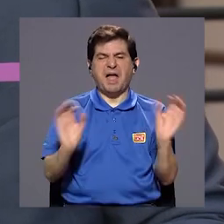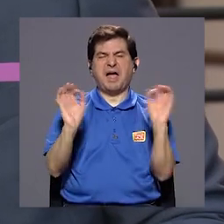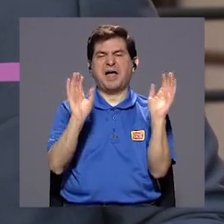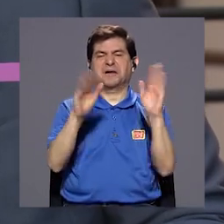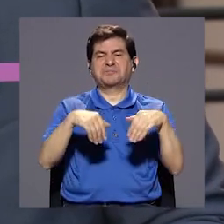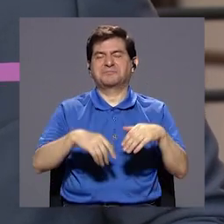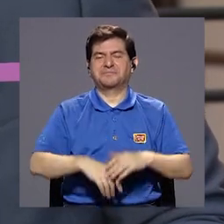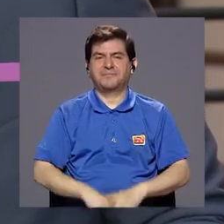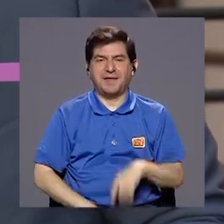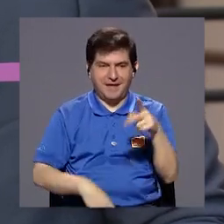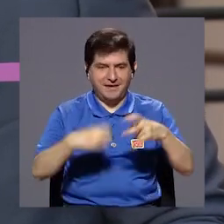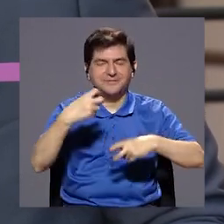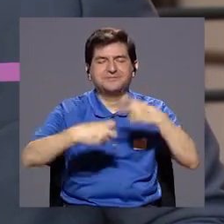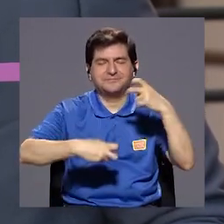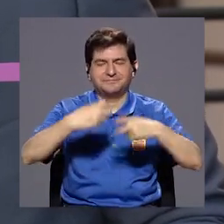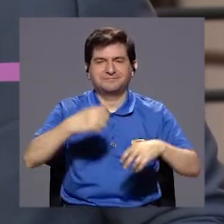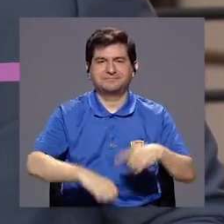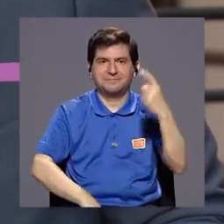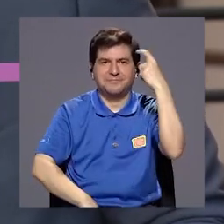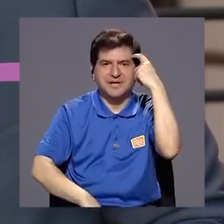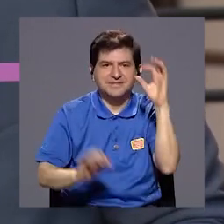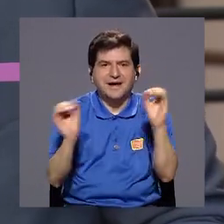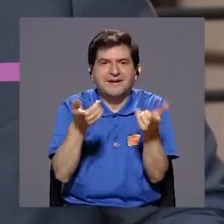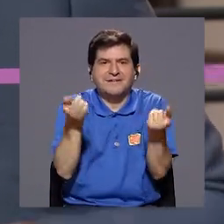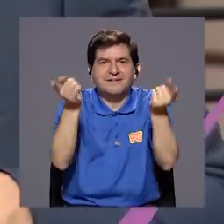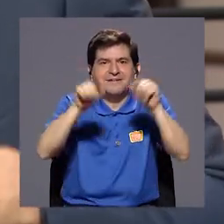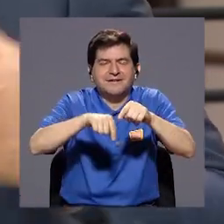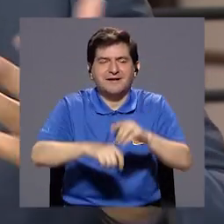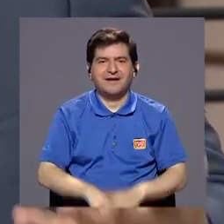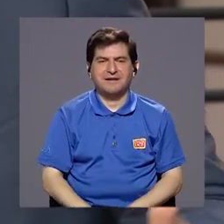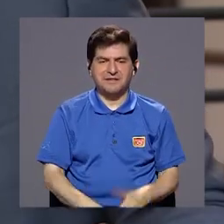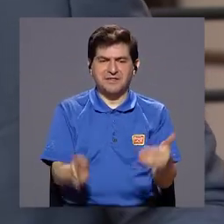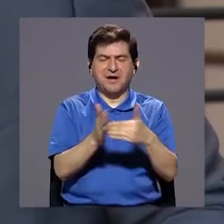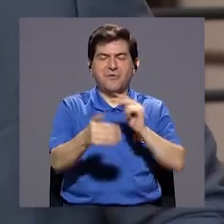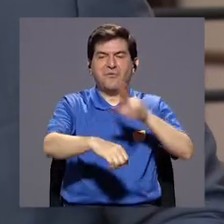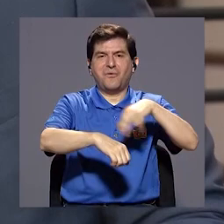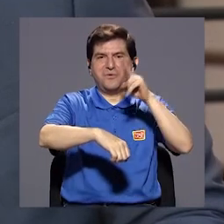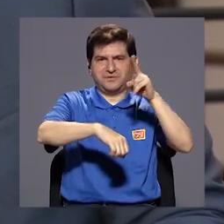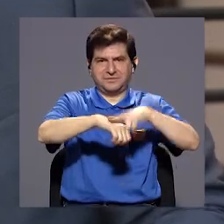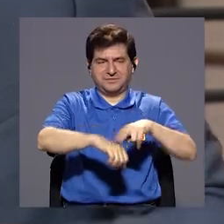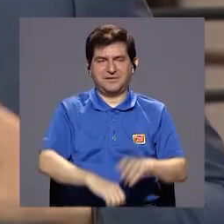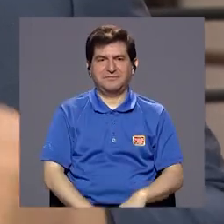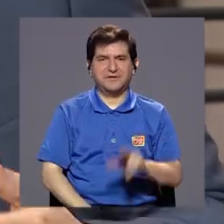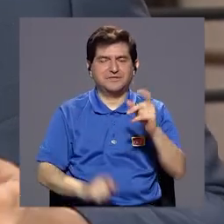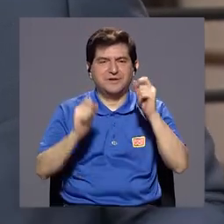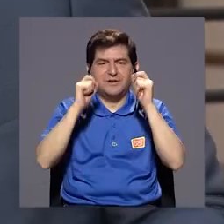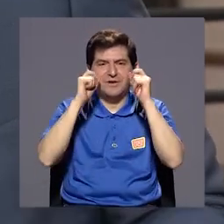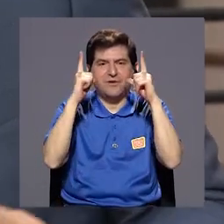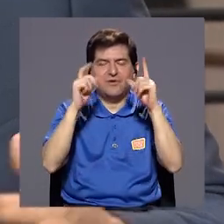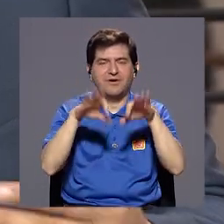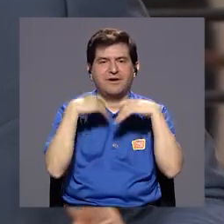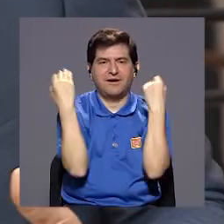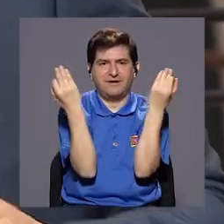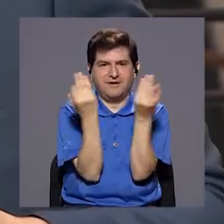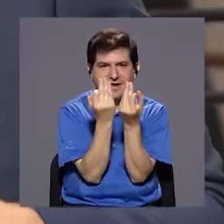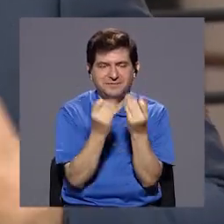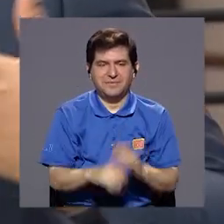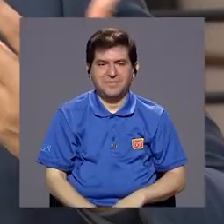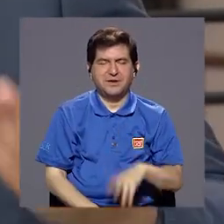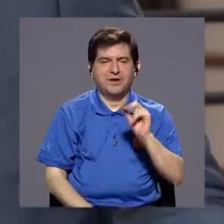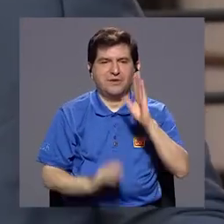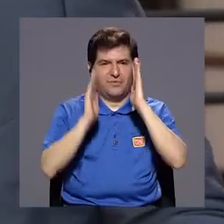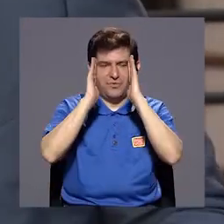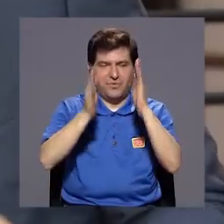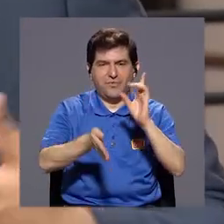nada. Ese es el problema, que al pensar que no pasa nada, que al pensar que volvió a la normalidad y al no alertar a la familia o al no hacer